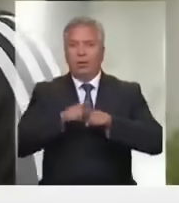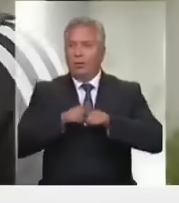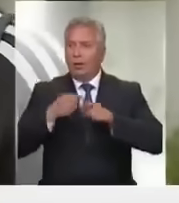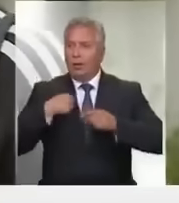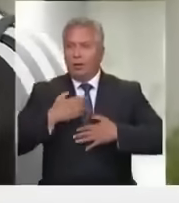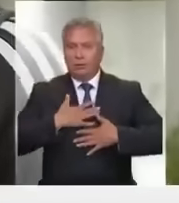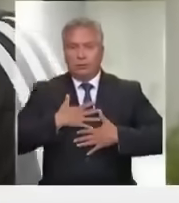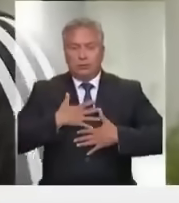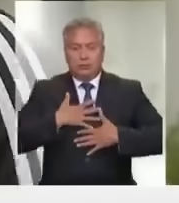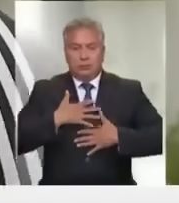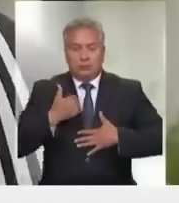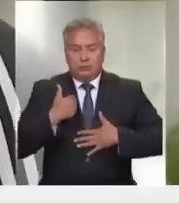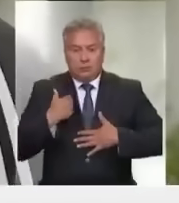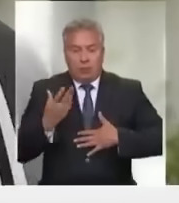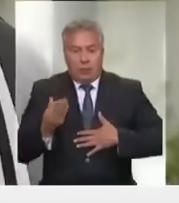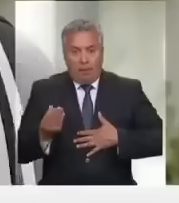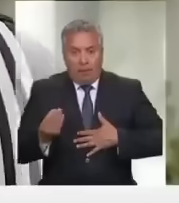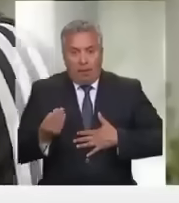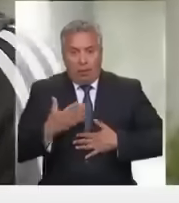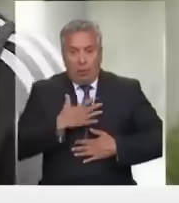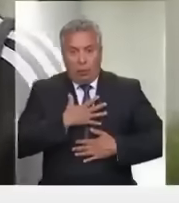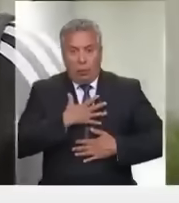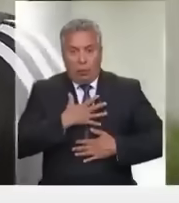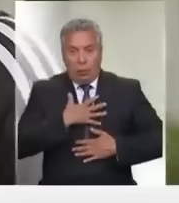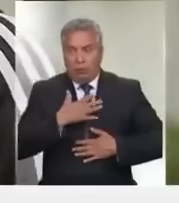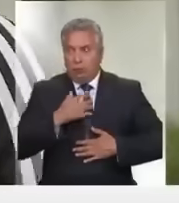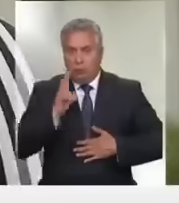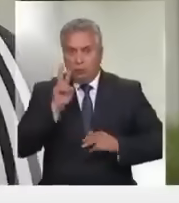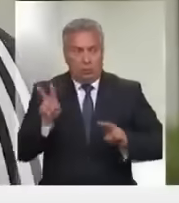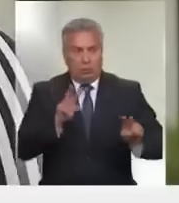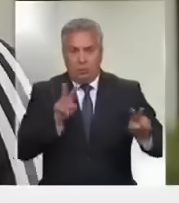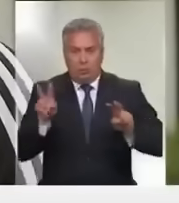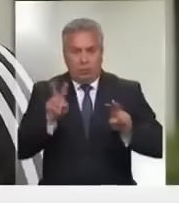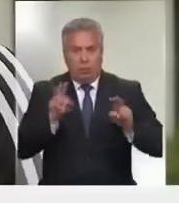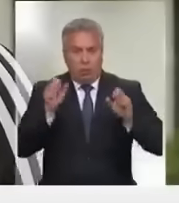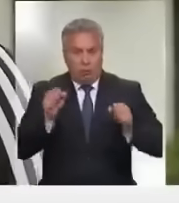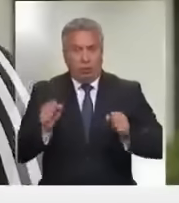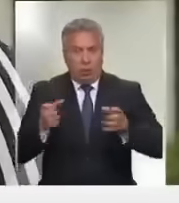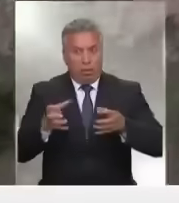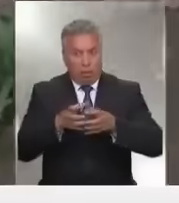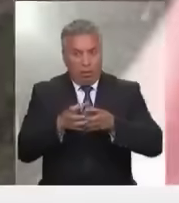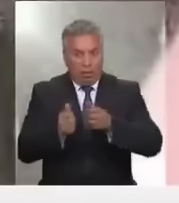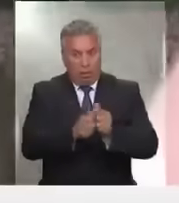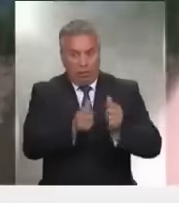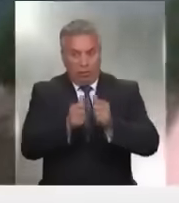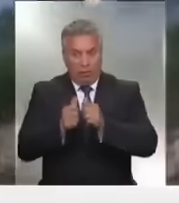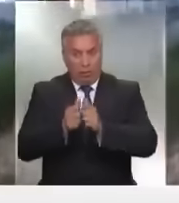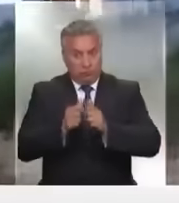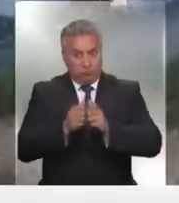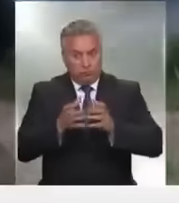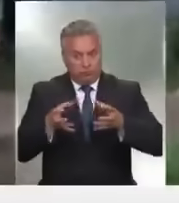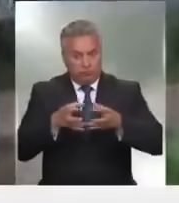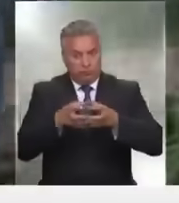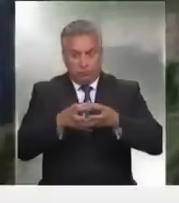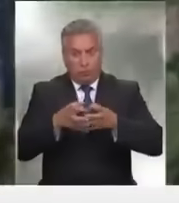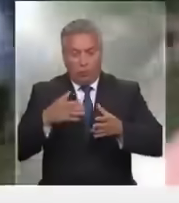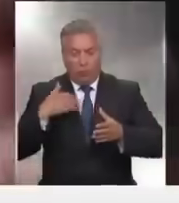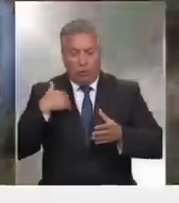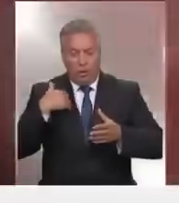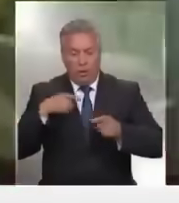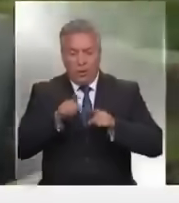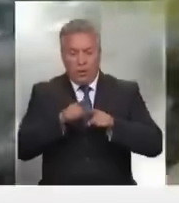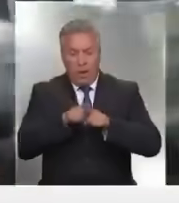de susto porque siempre andan acompañados, es una banda. No sabía tanto esa información,